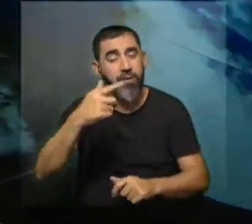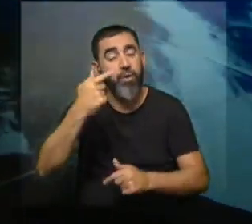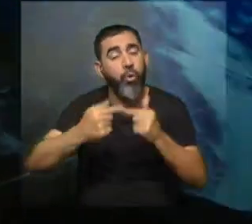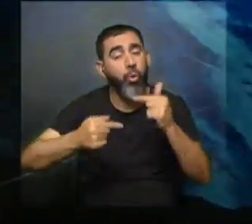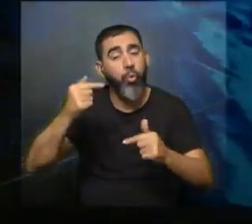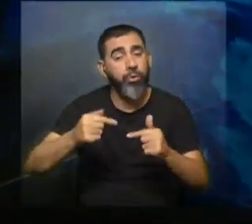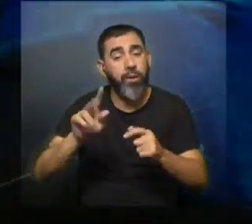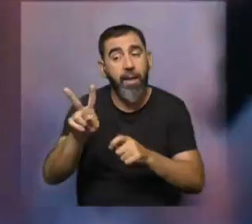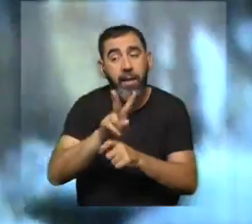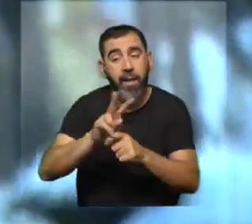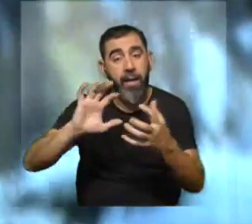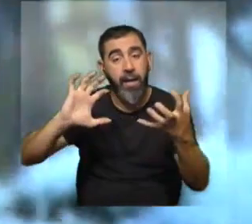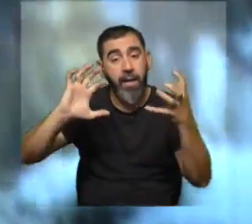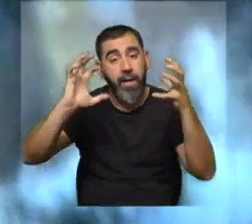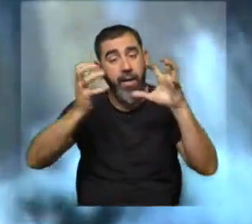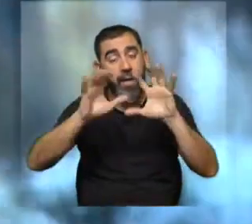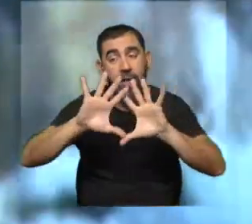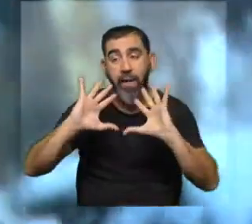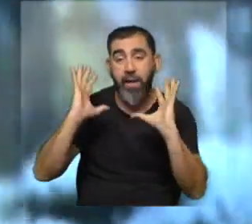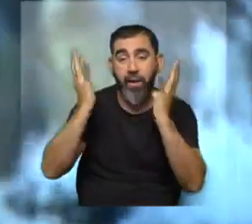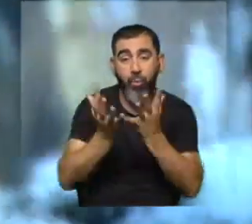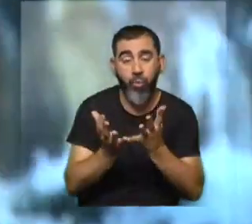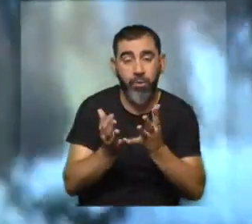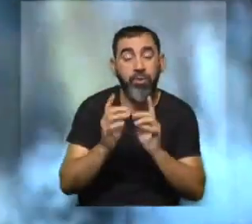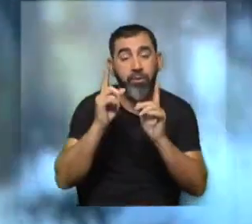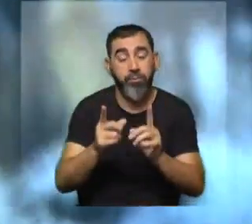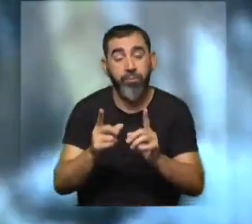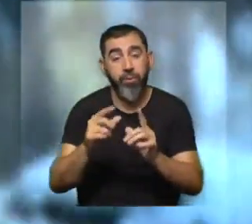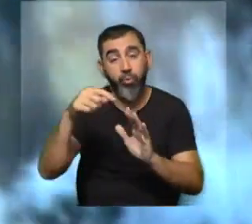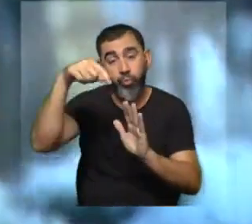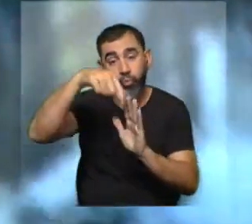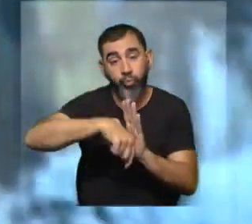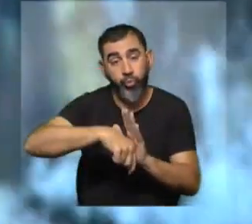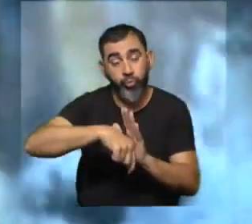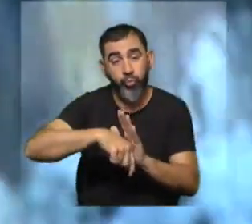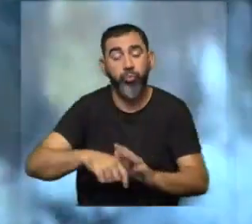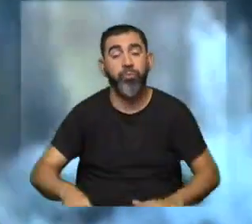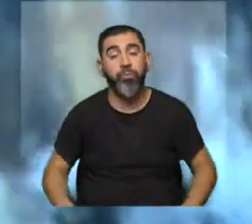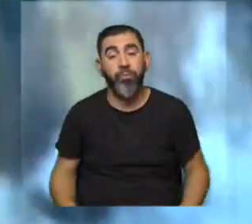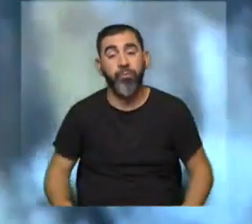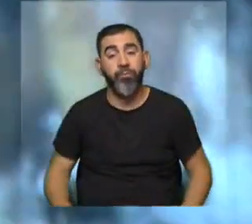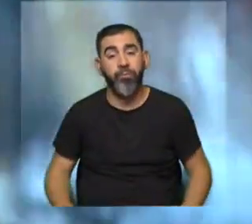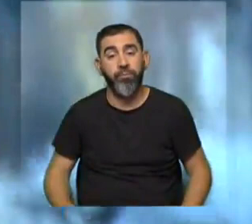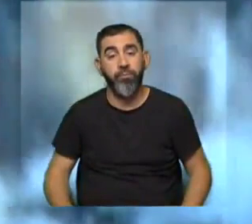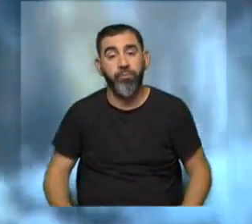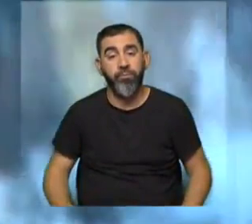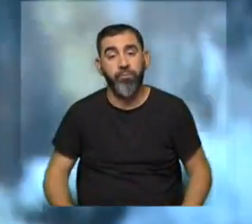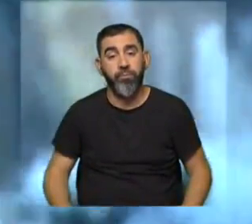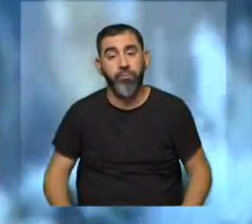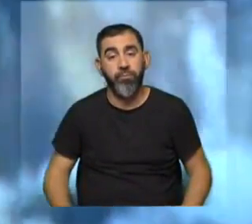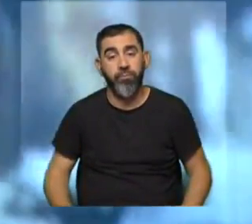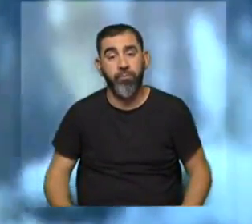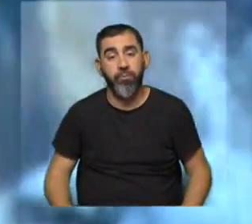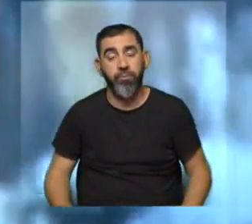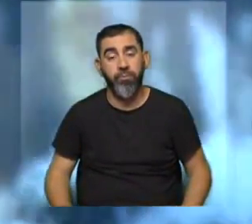fenómenos que regulan el clima de todo el planeta y que tienen que ver también con lo que pasa al sur. Y si yo no entendí mal, estaban